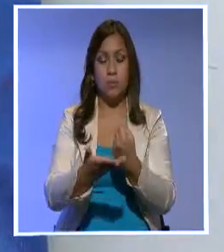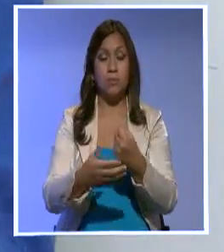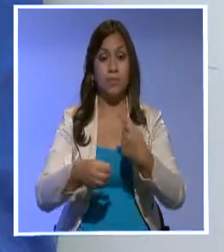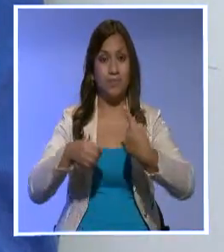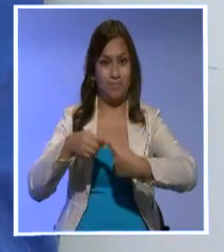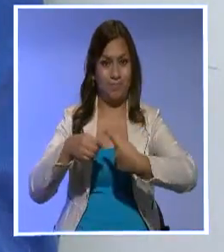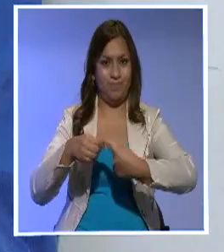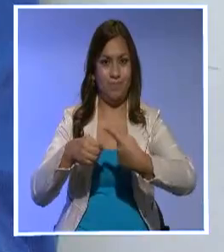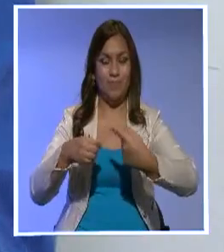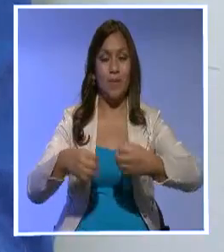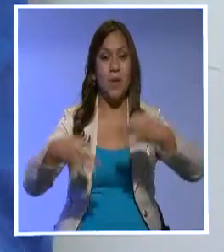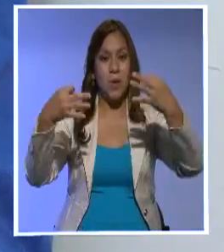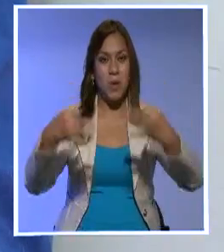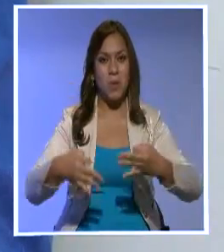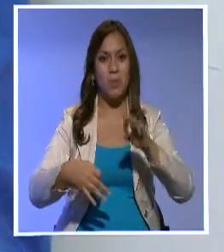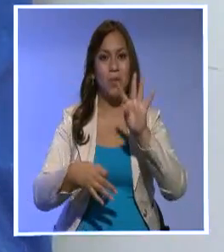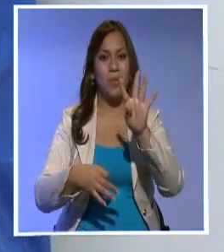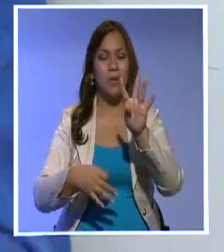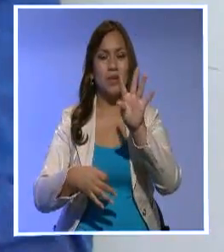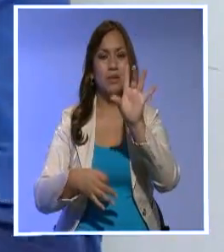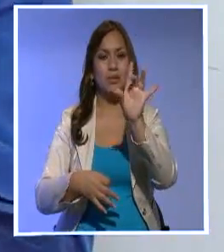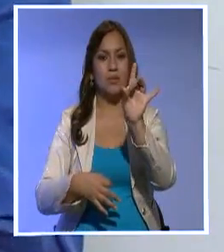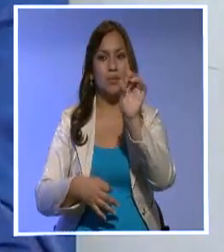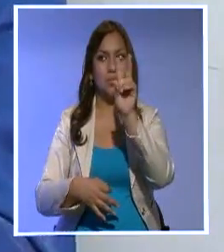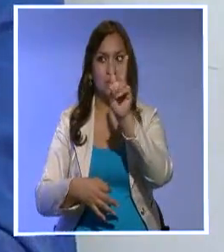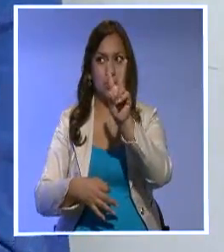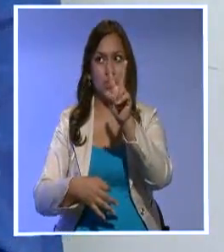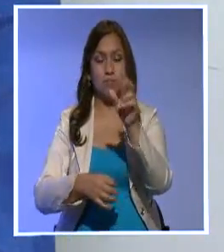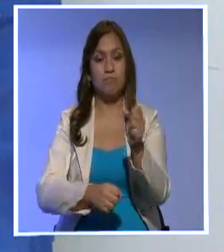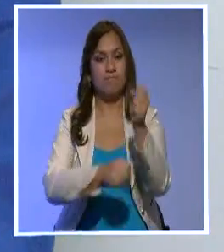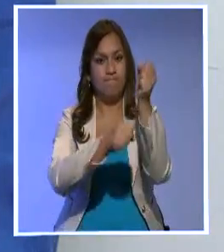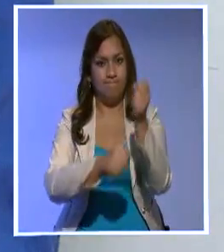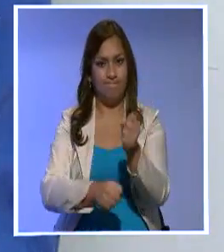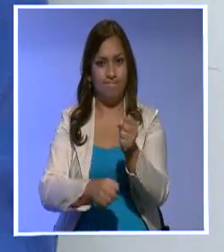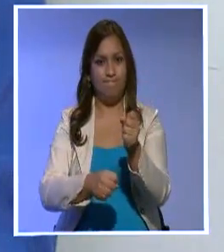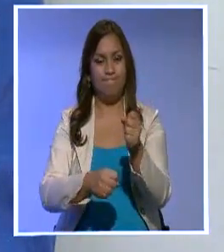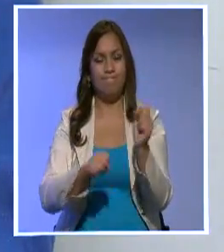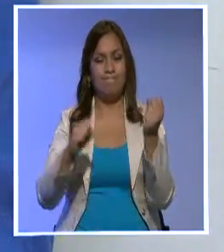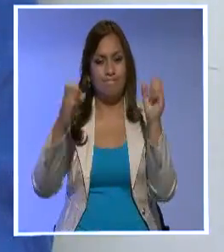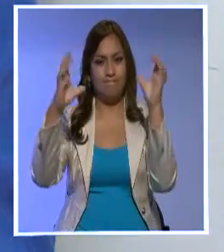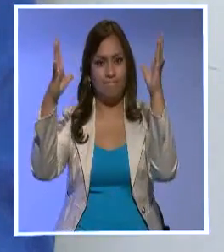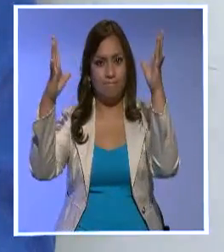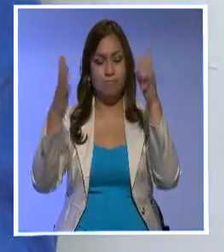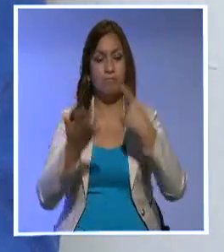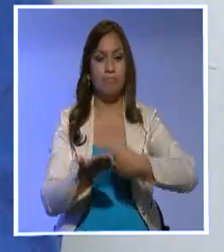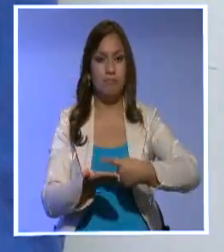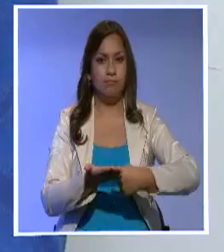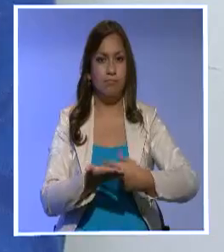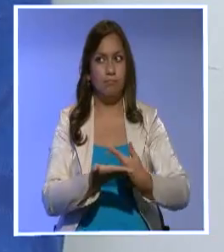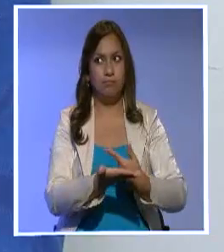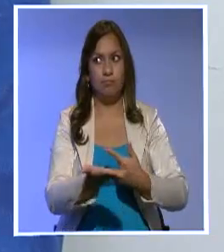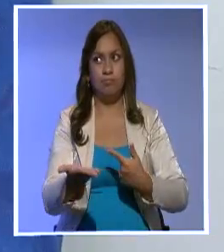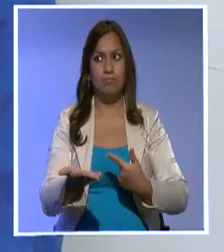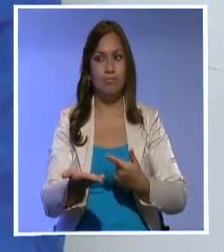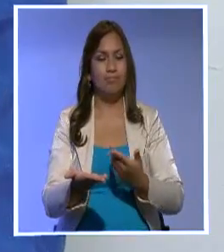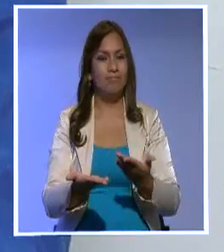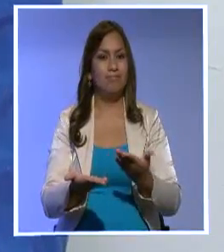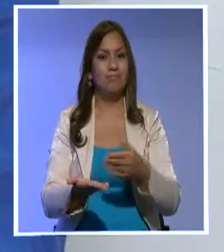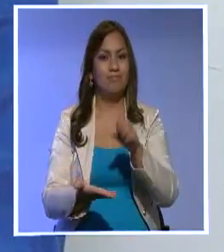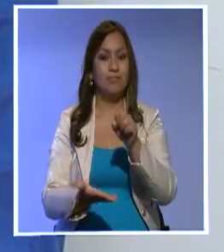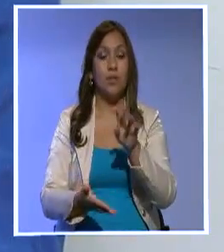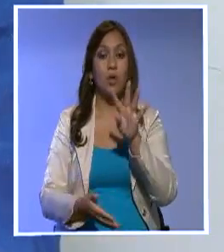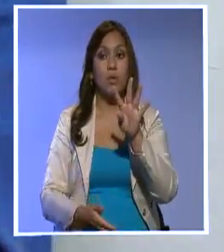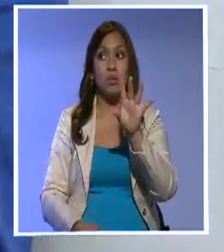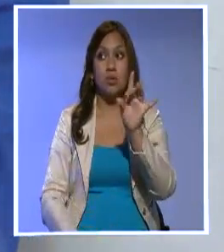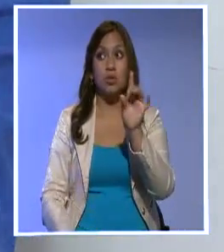que está cumpliendo 400 82 años y aquí es un asunto de siempre debatir lo necesita que está aquí usted presenta a gabriel a